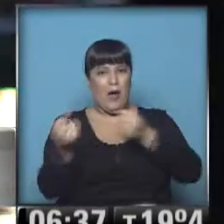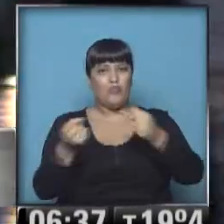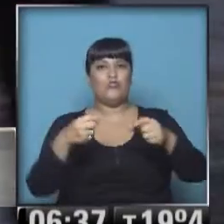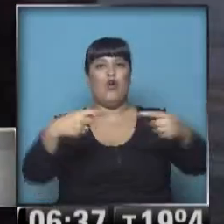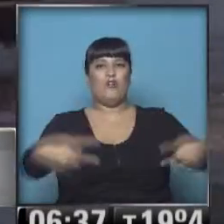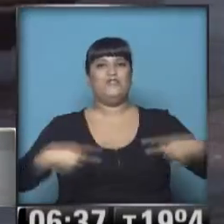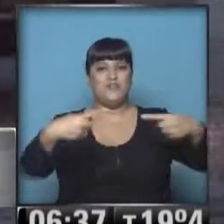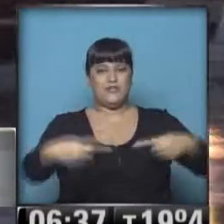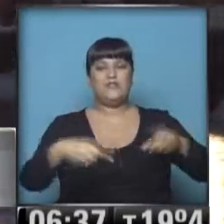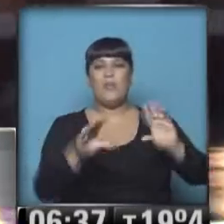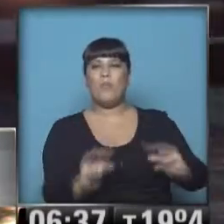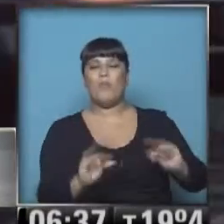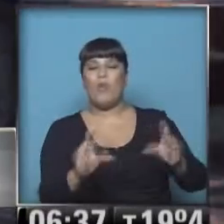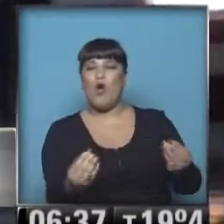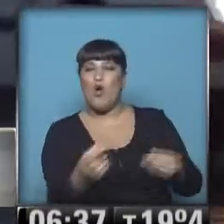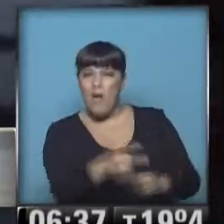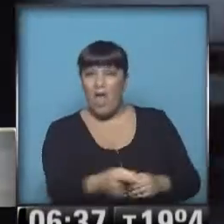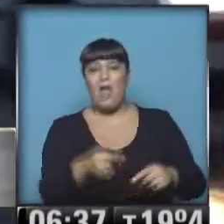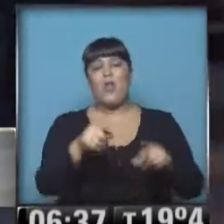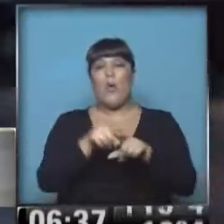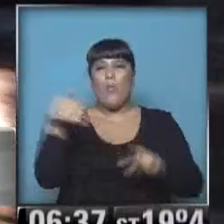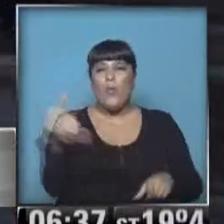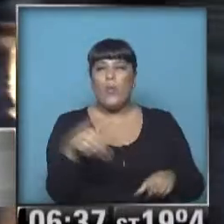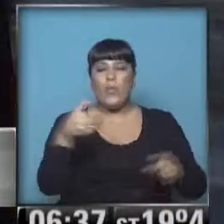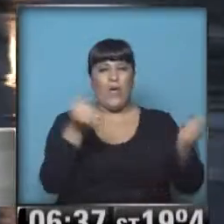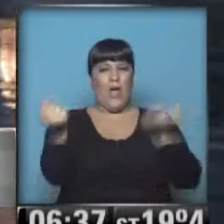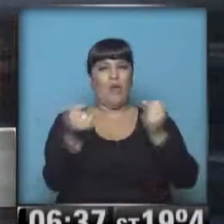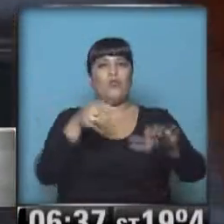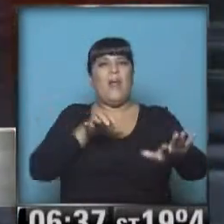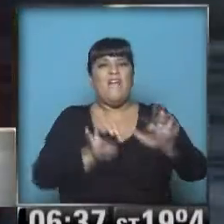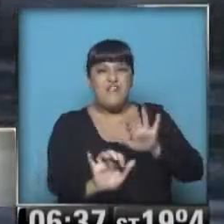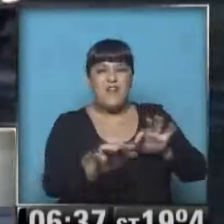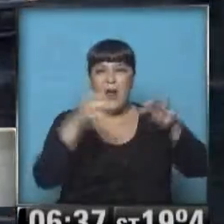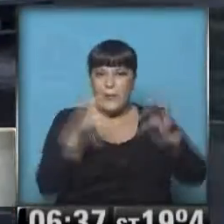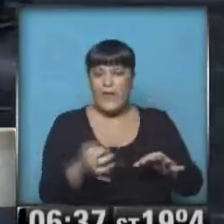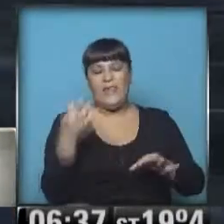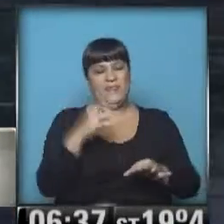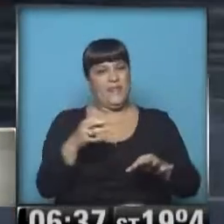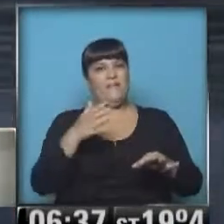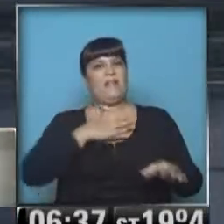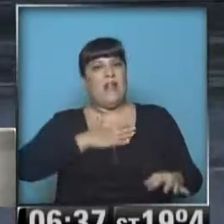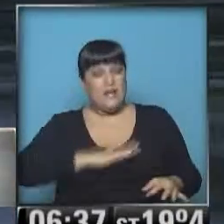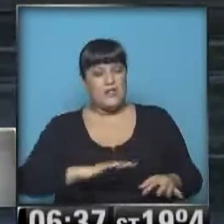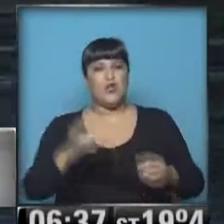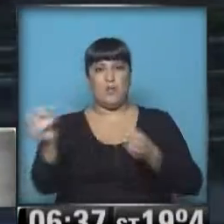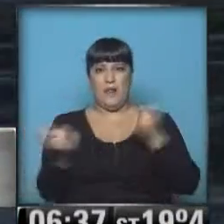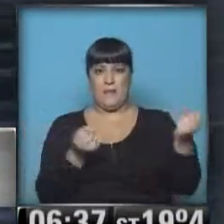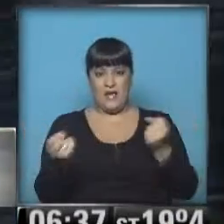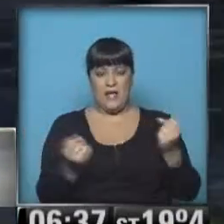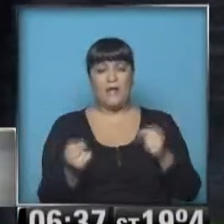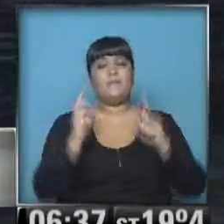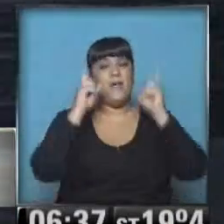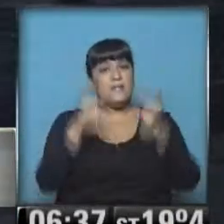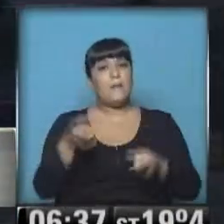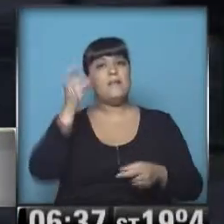cintas, incluso la pastilla, y hace que el auto tarde un tiempo en poder frenar con exactitud, o como lo venía haciendo habitualmente. Tengan en cuenta también